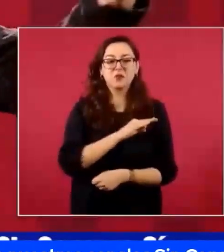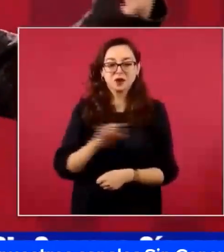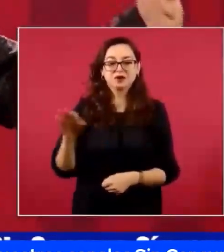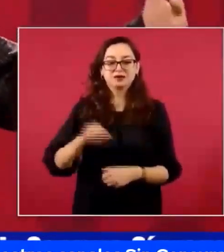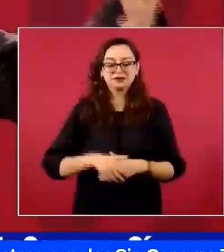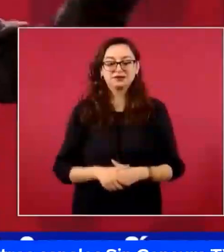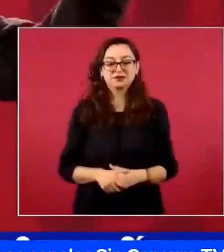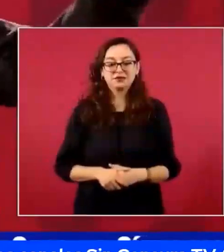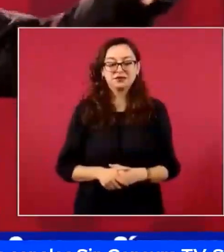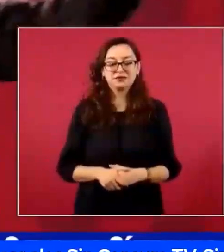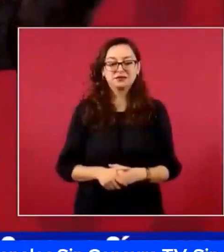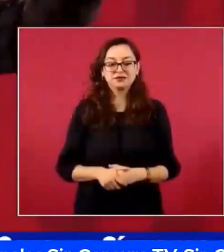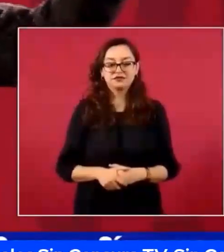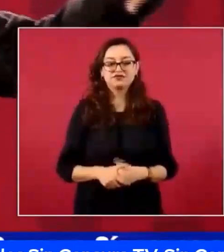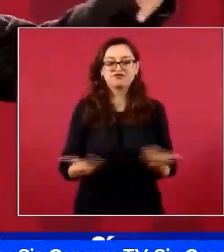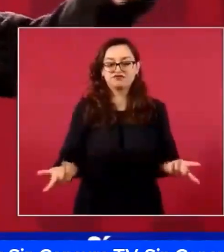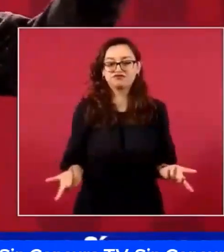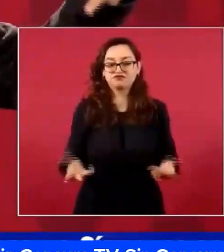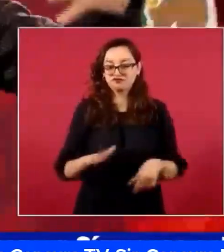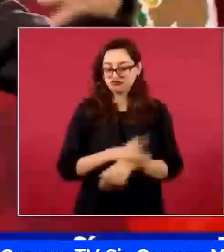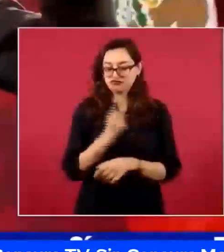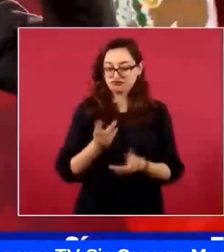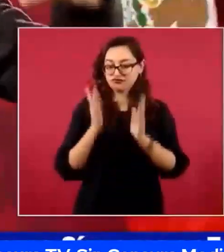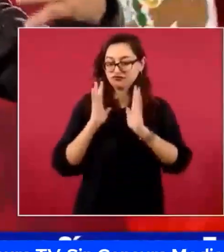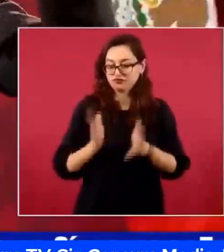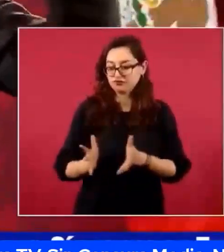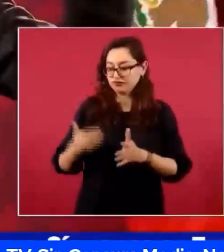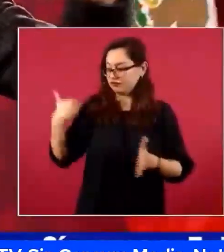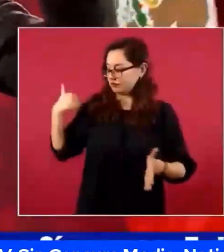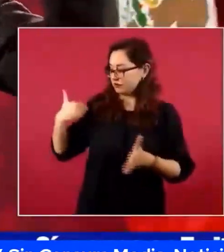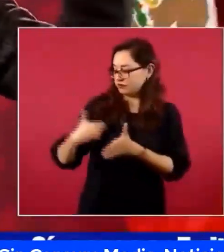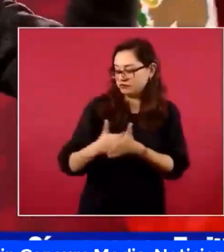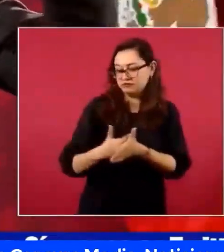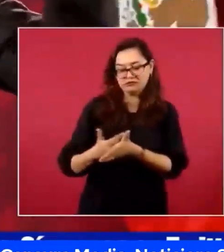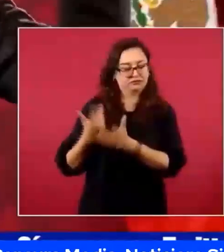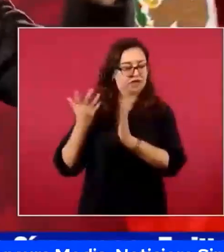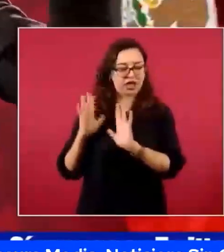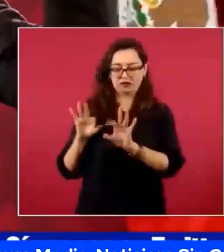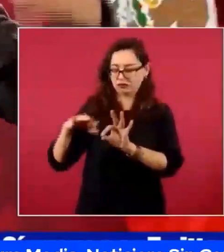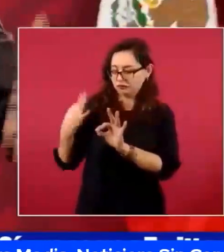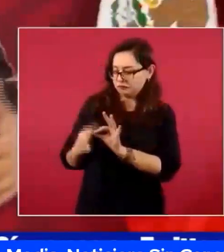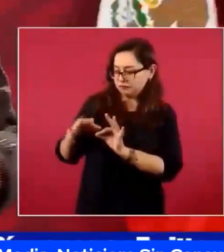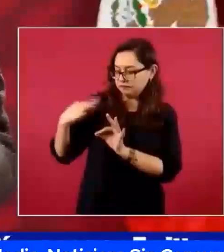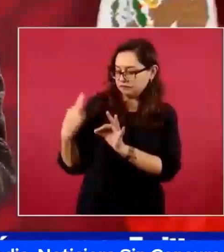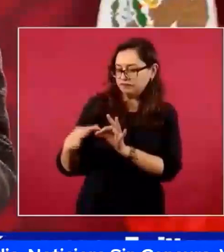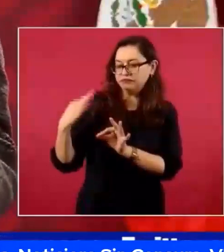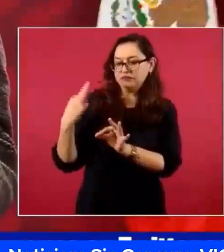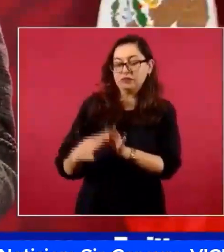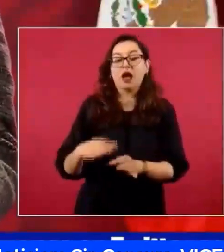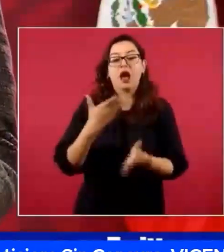están sentadas las bases y ya nada más es consolidar lo realizado